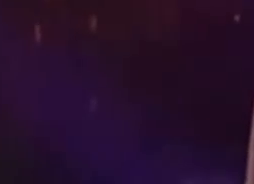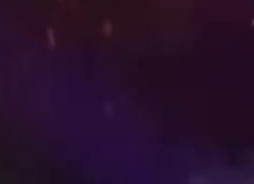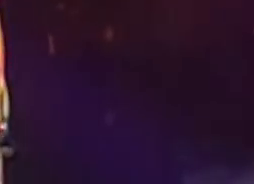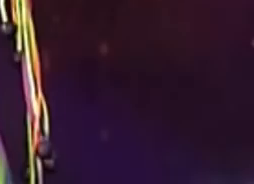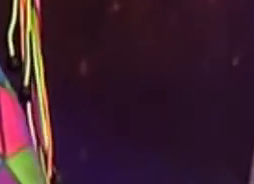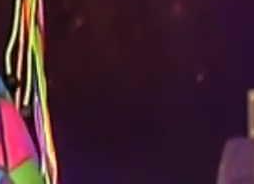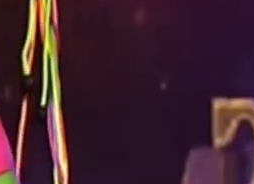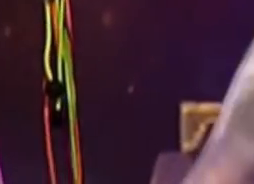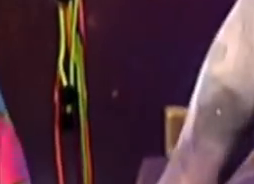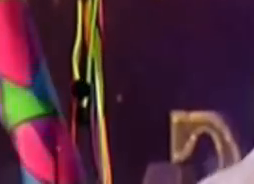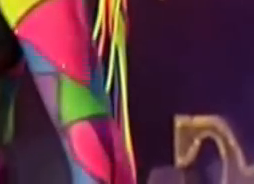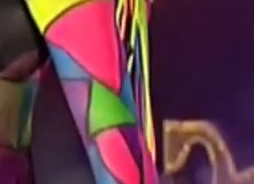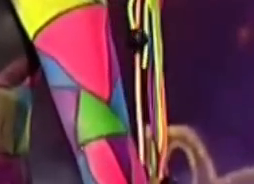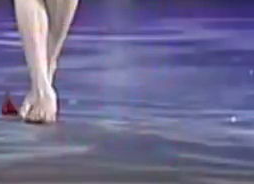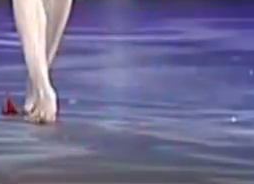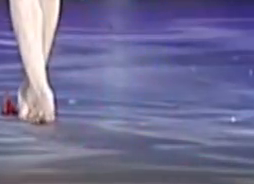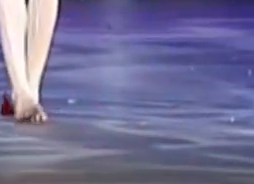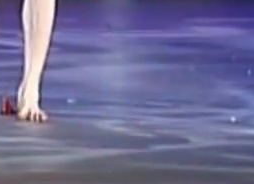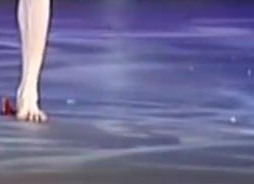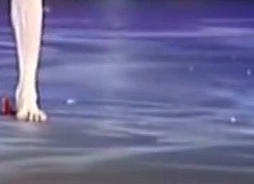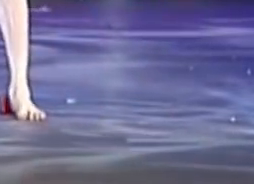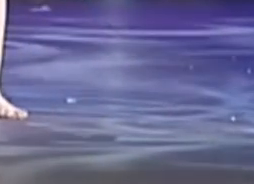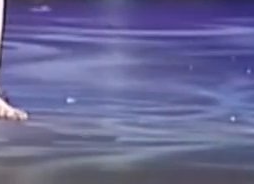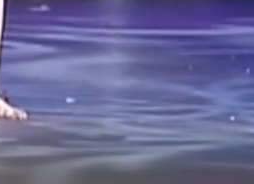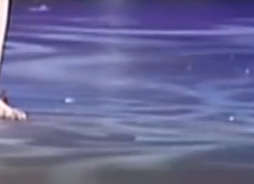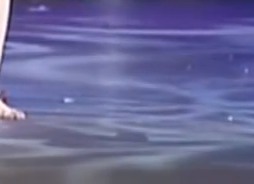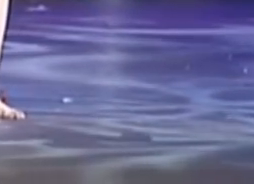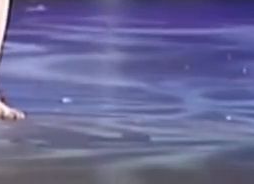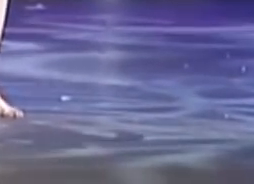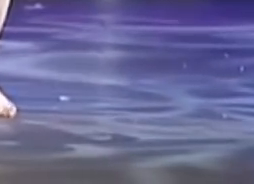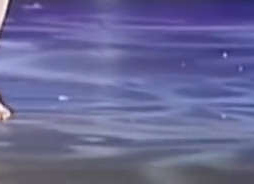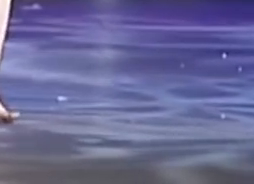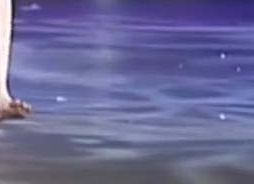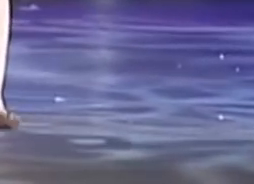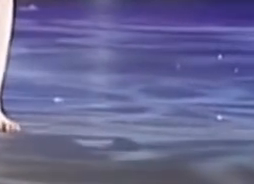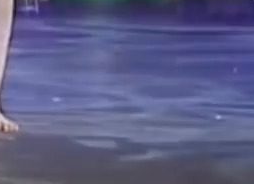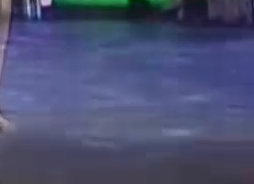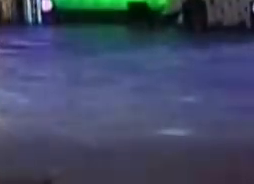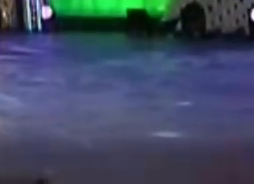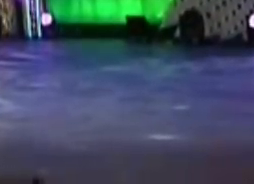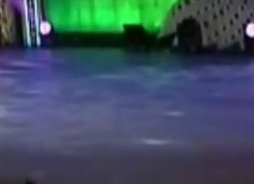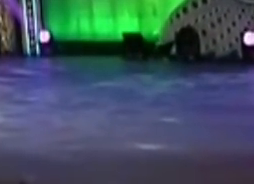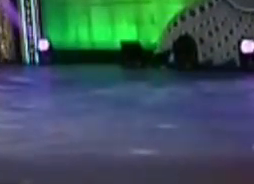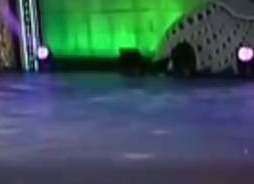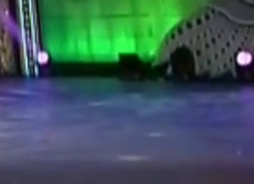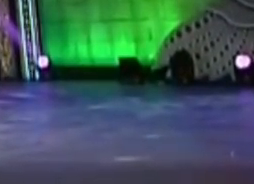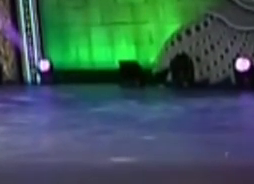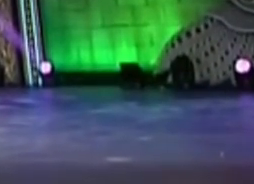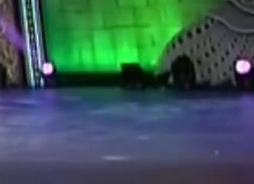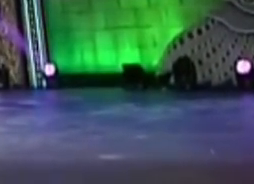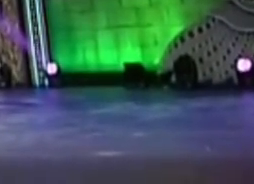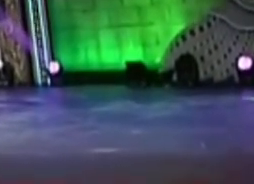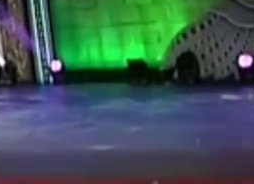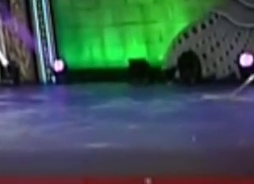beat. Maravilloso también este trabajo que nos acaban de presentar sobre el escenario. Seguro que se han dado cuenta. Esa